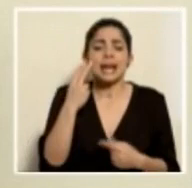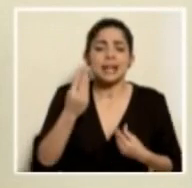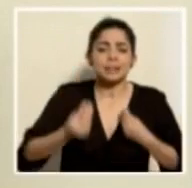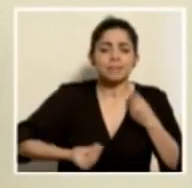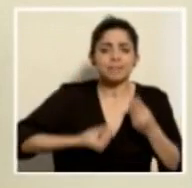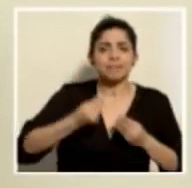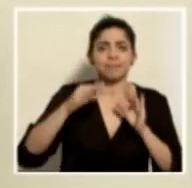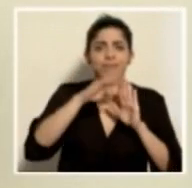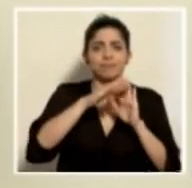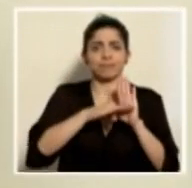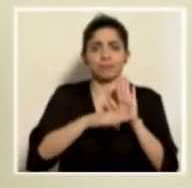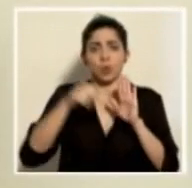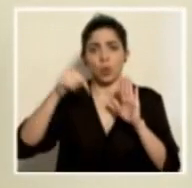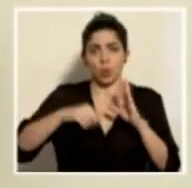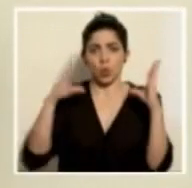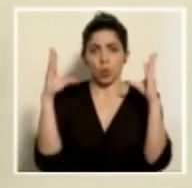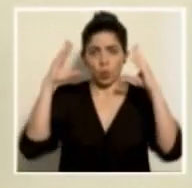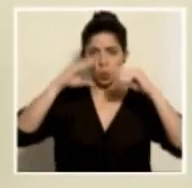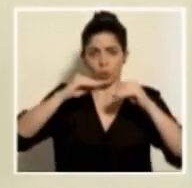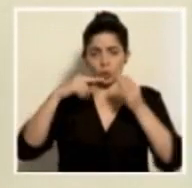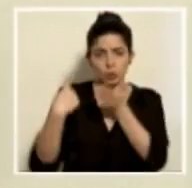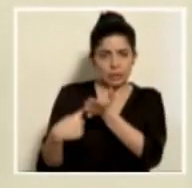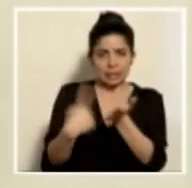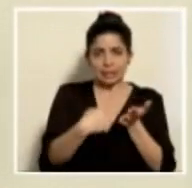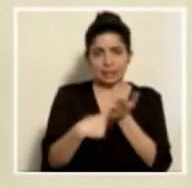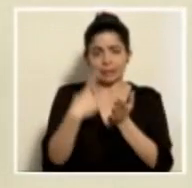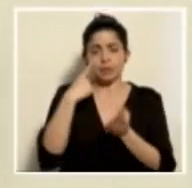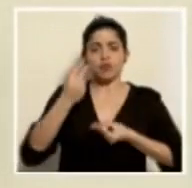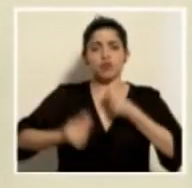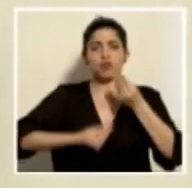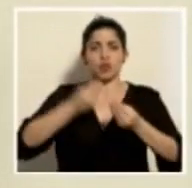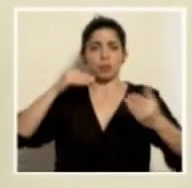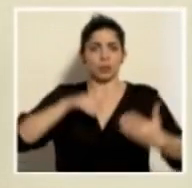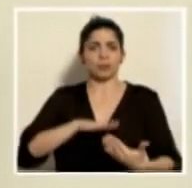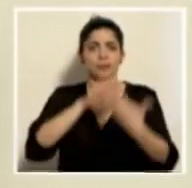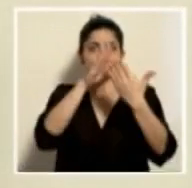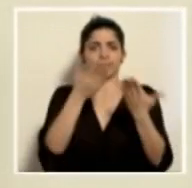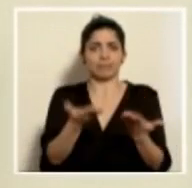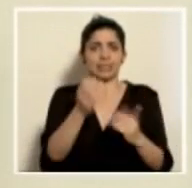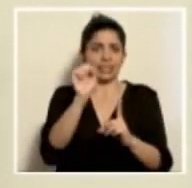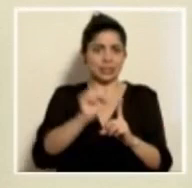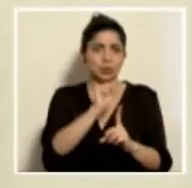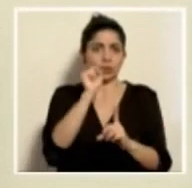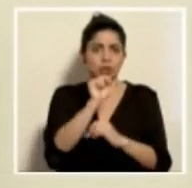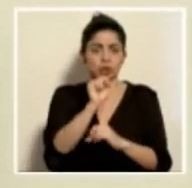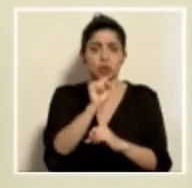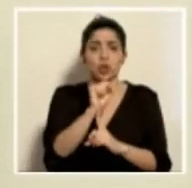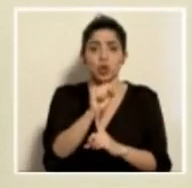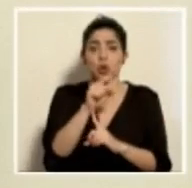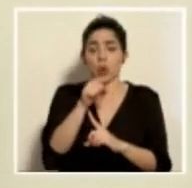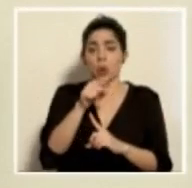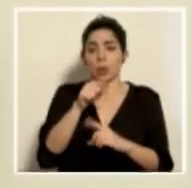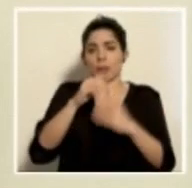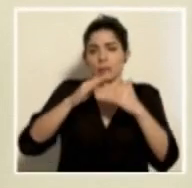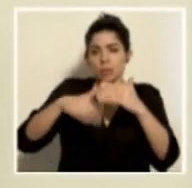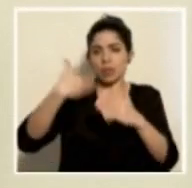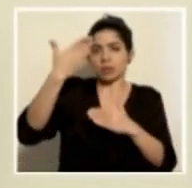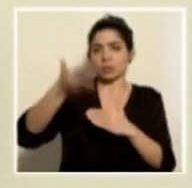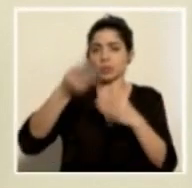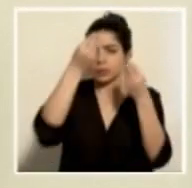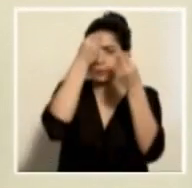medidas en horas de la noche para afrontar esta circunstancia, las cuales serán luego